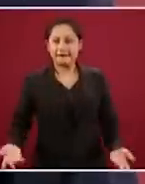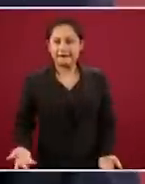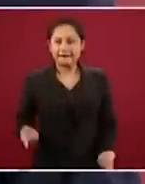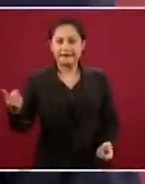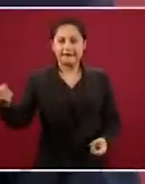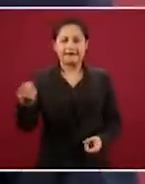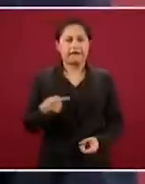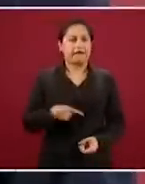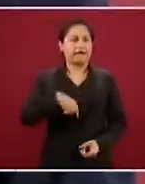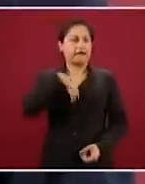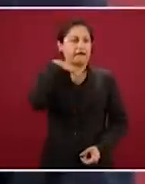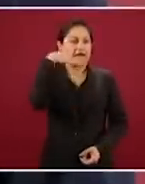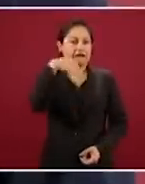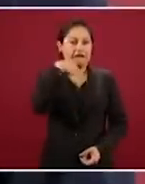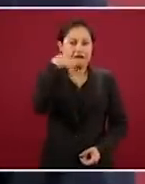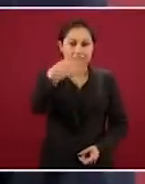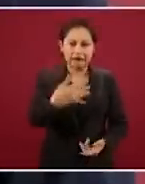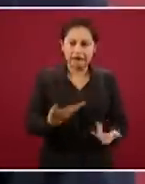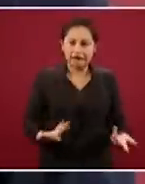extorsión,